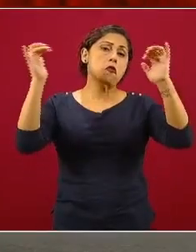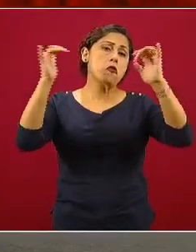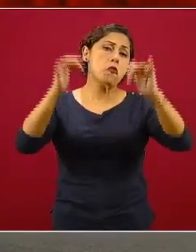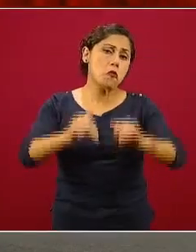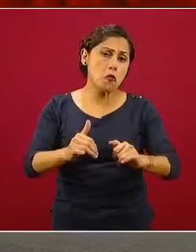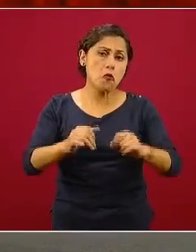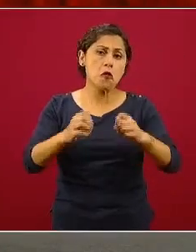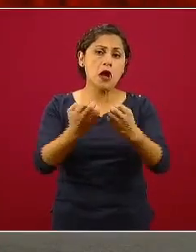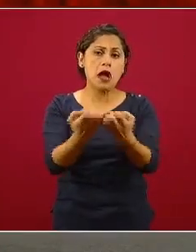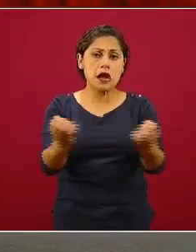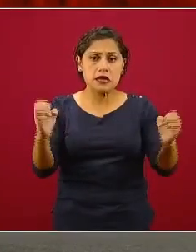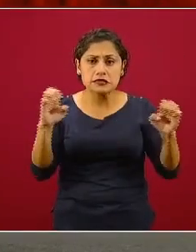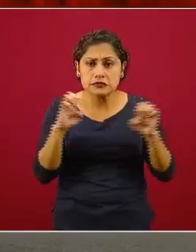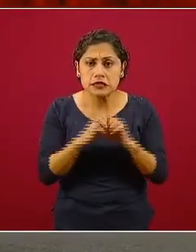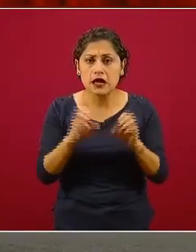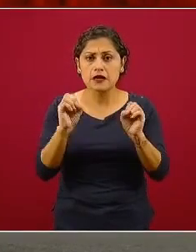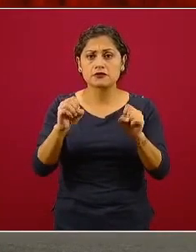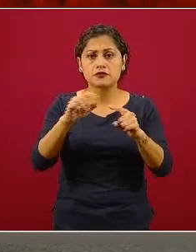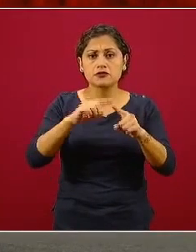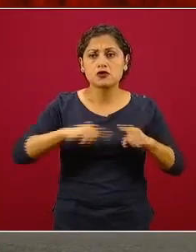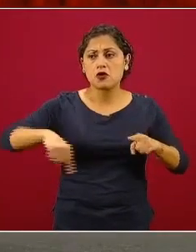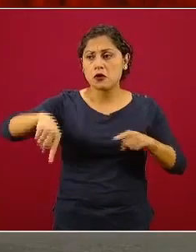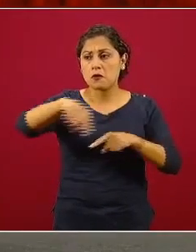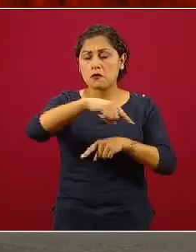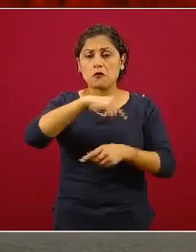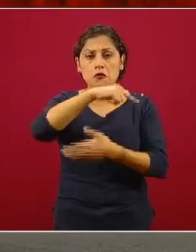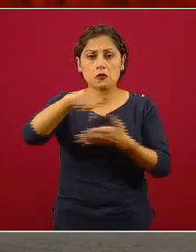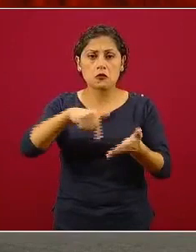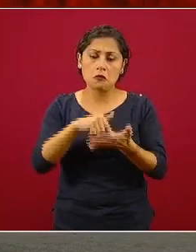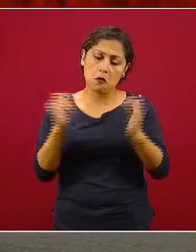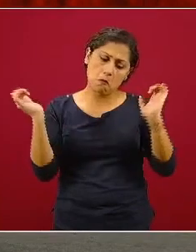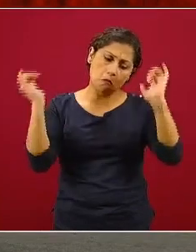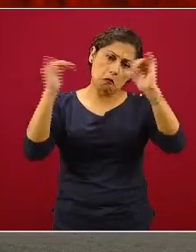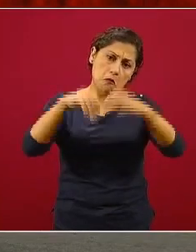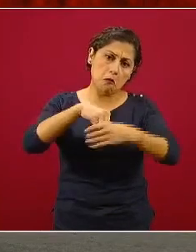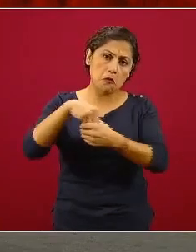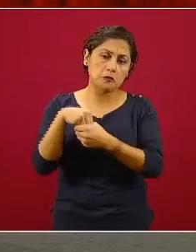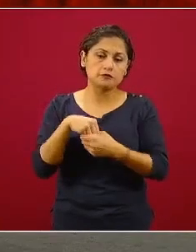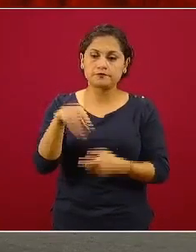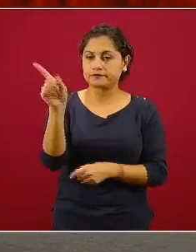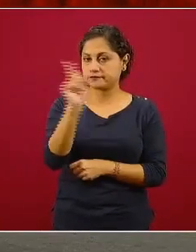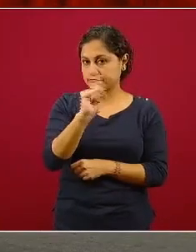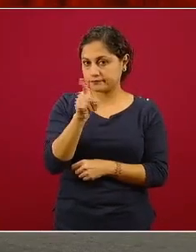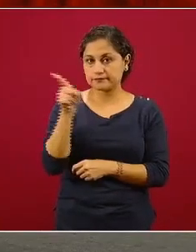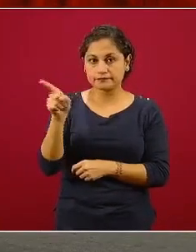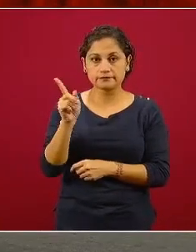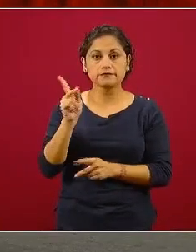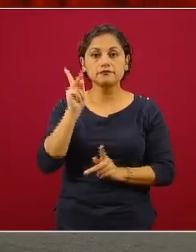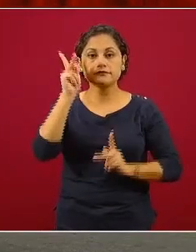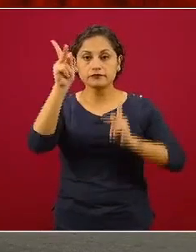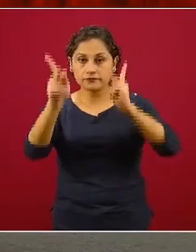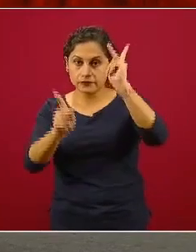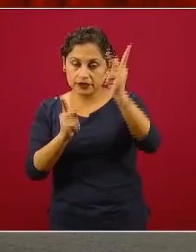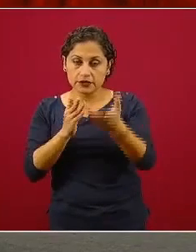llenar estadios o plazas públicas, se trata de visitas técnicas de supervisión. Él mismo puso el límite, nosotros se lo